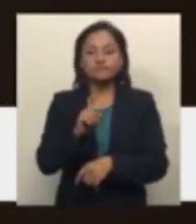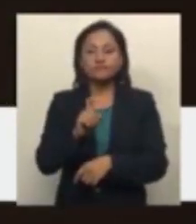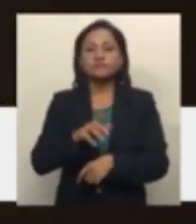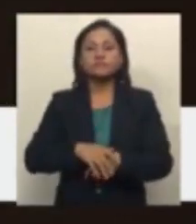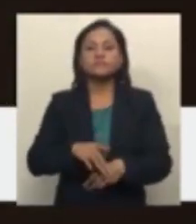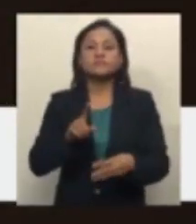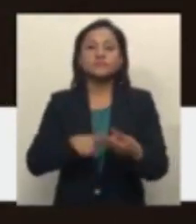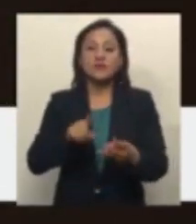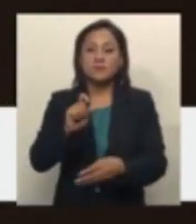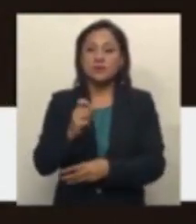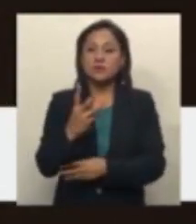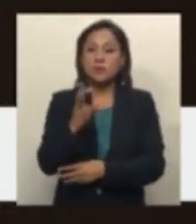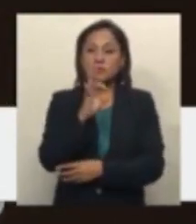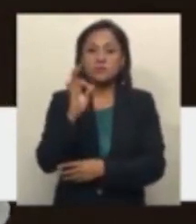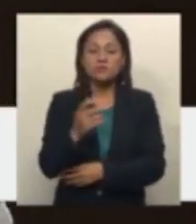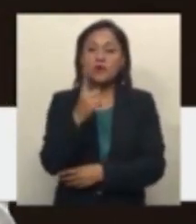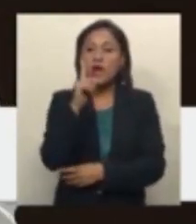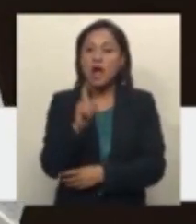24% no tienen agua.